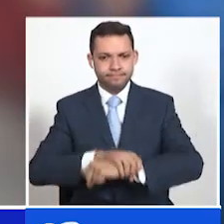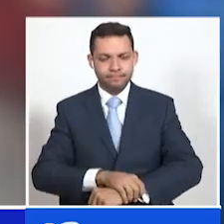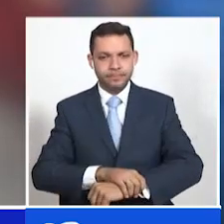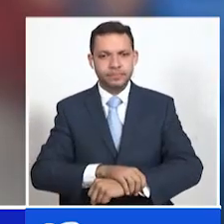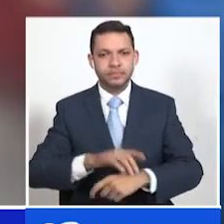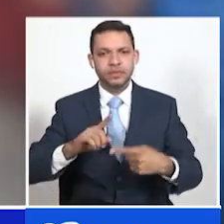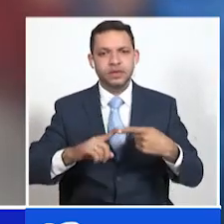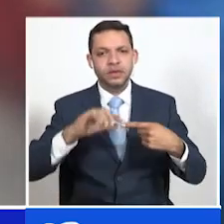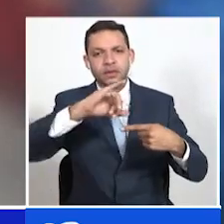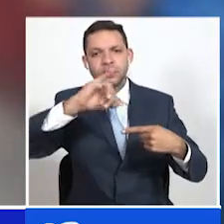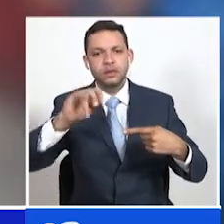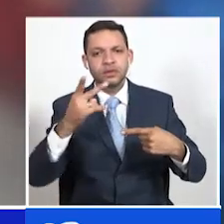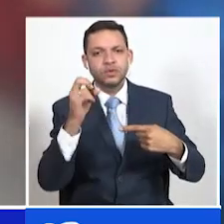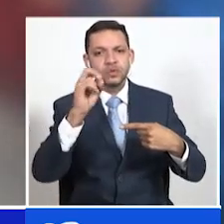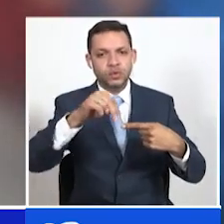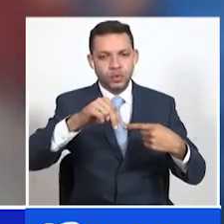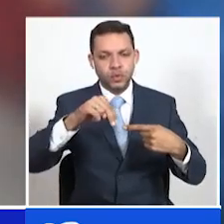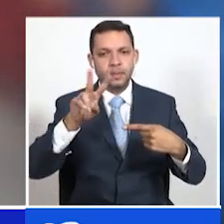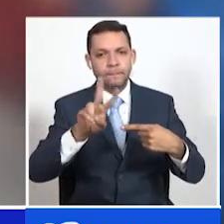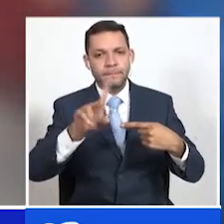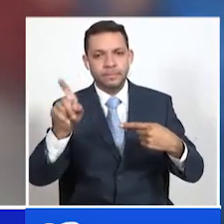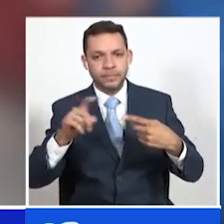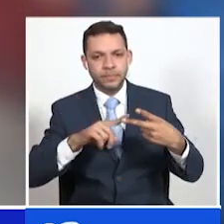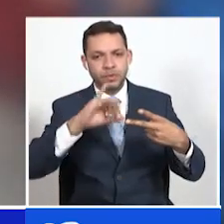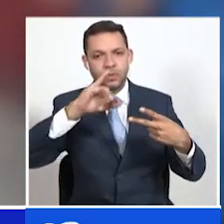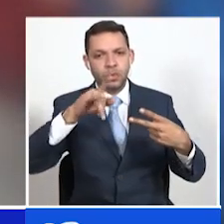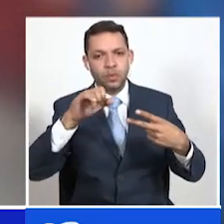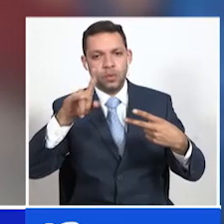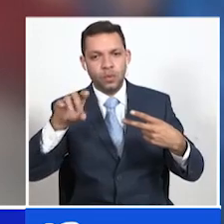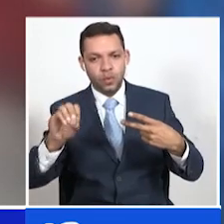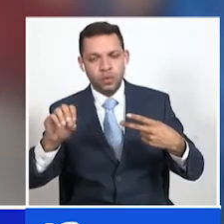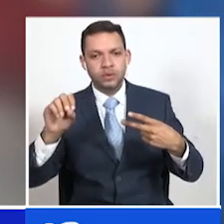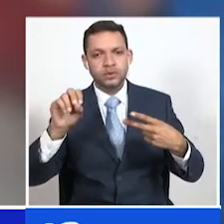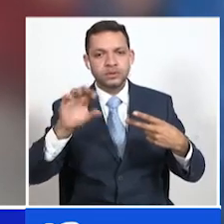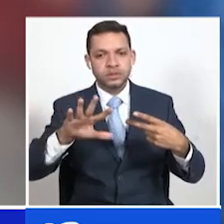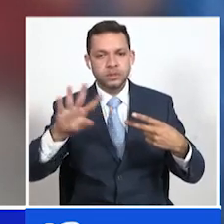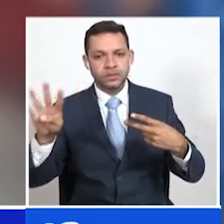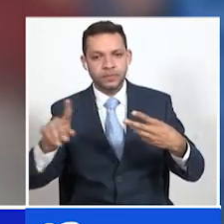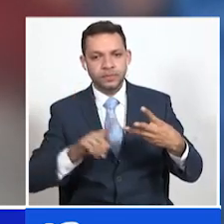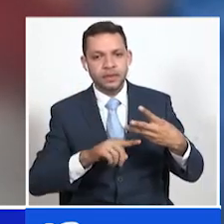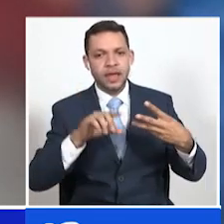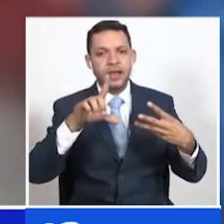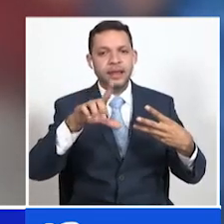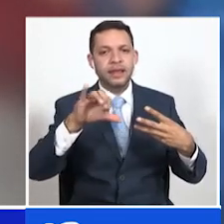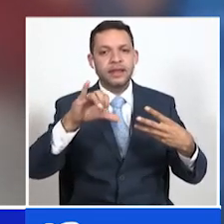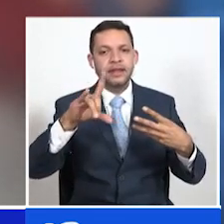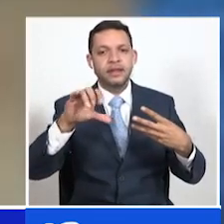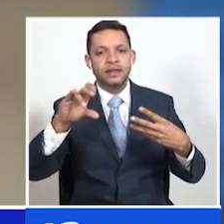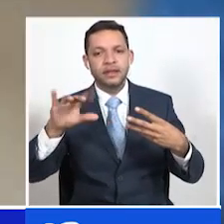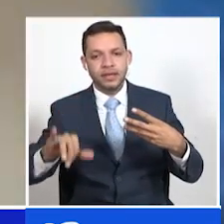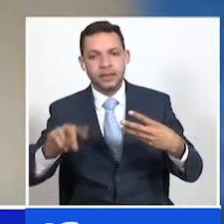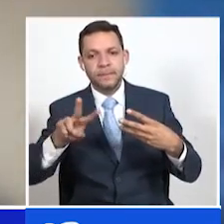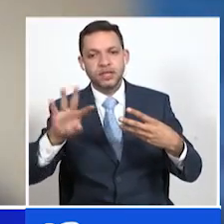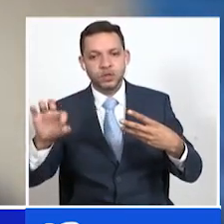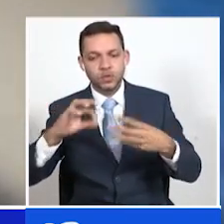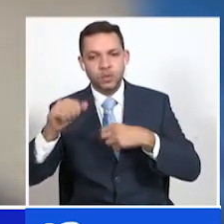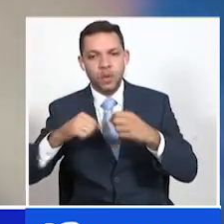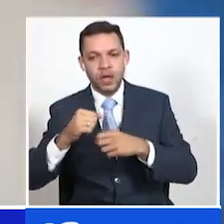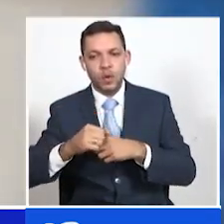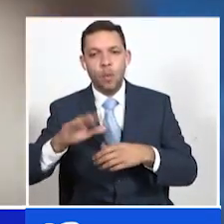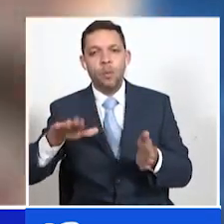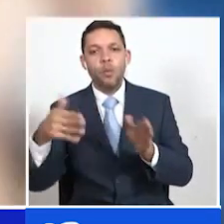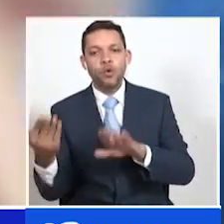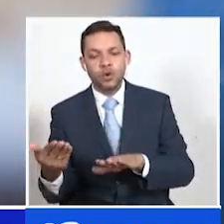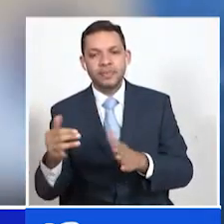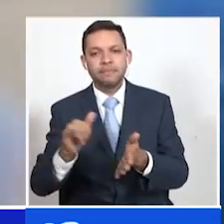John Denis Aguirre, de 26 años, Julio César Montaño, de 54, y Lady Joana García, de 28, murieron en el lugar tras recibir